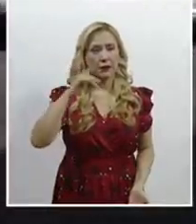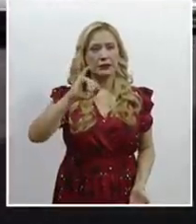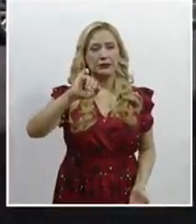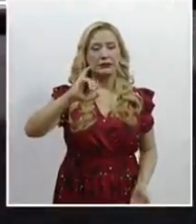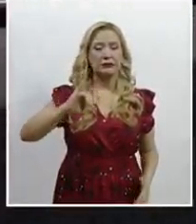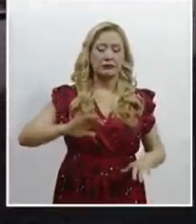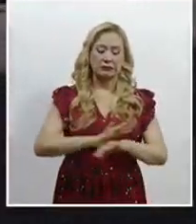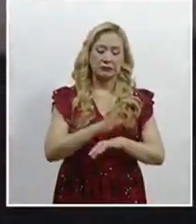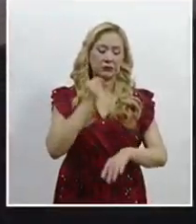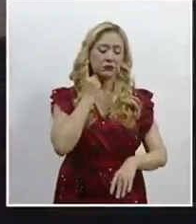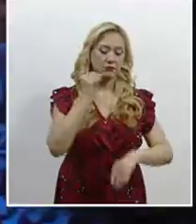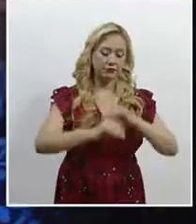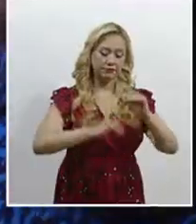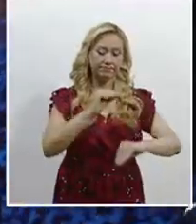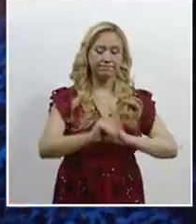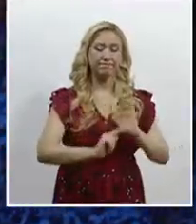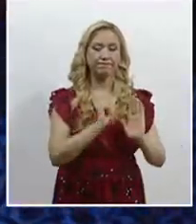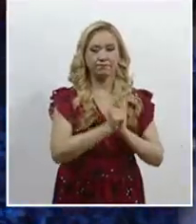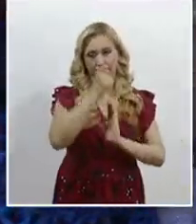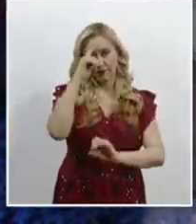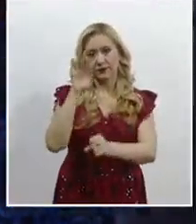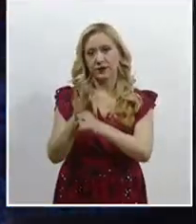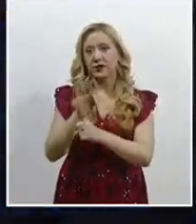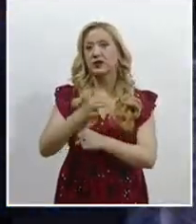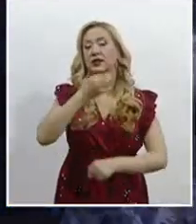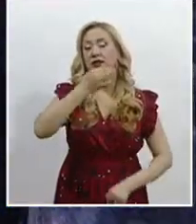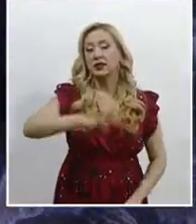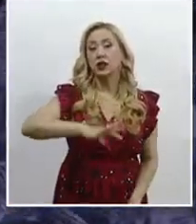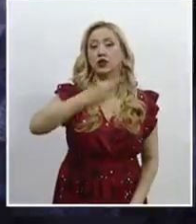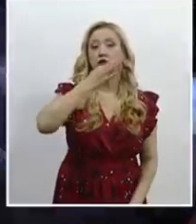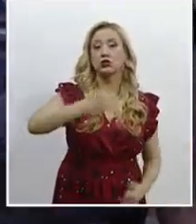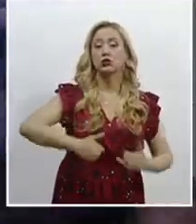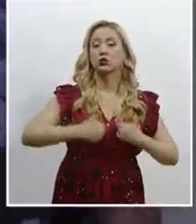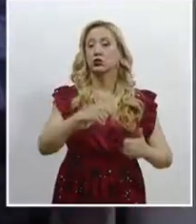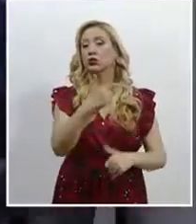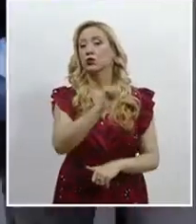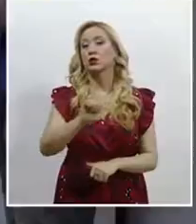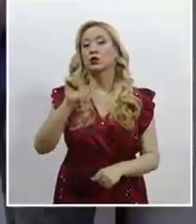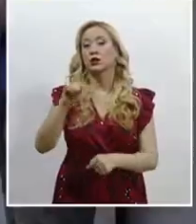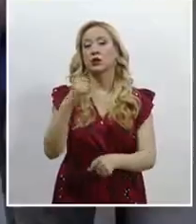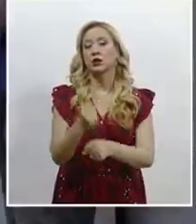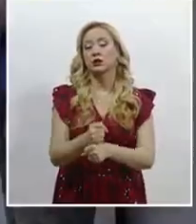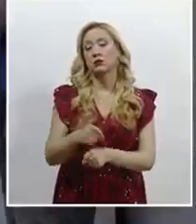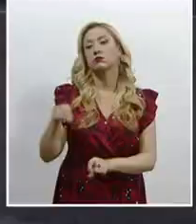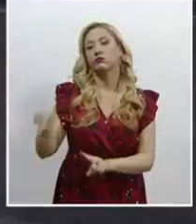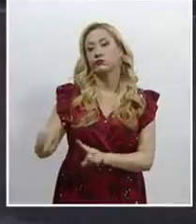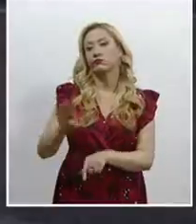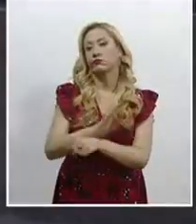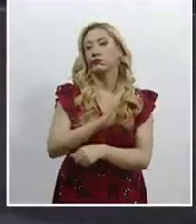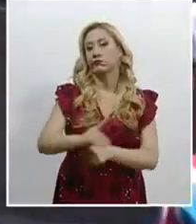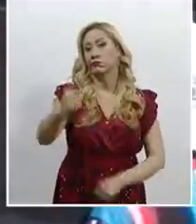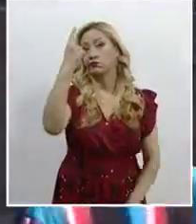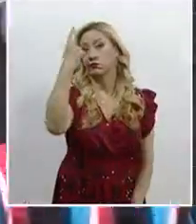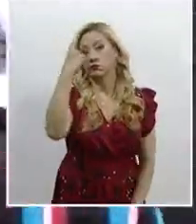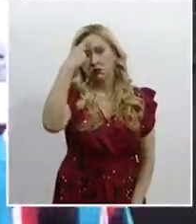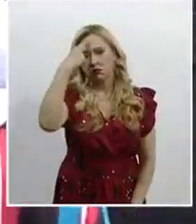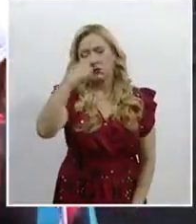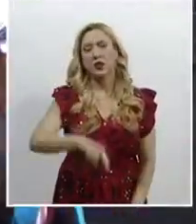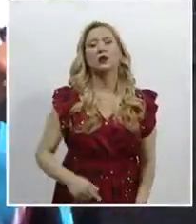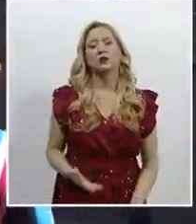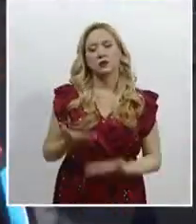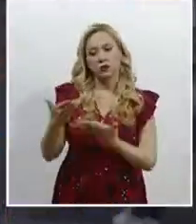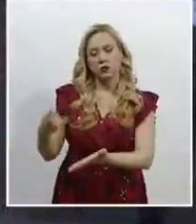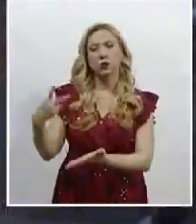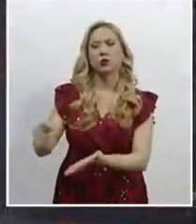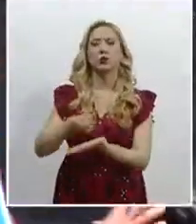en cuestión para garantizar la protección de niñas, niños y adolescentes conforme a su interés superior, con el fin de que puedan ejercer su